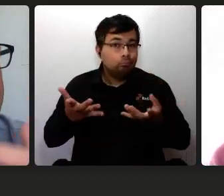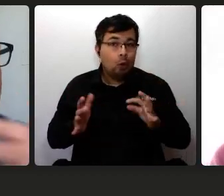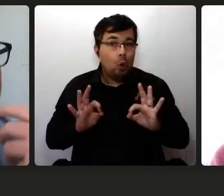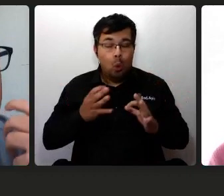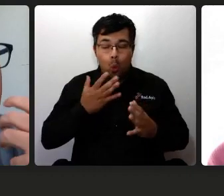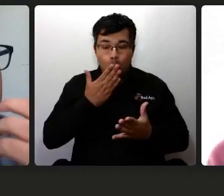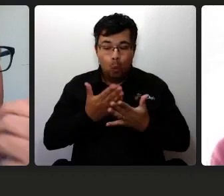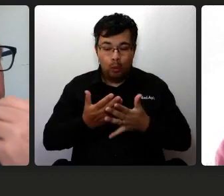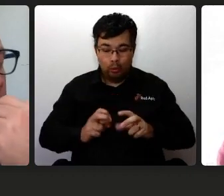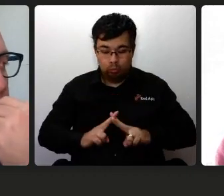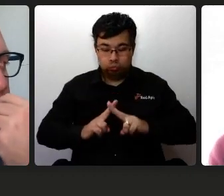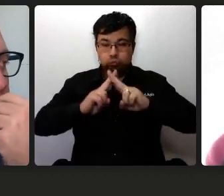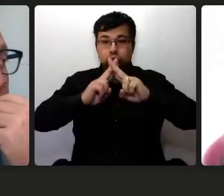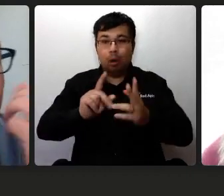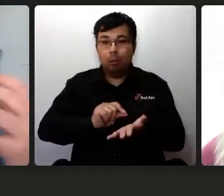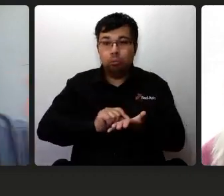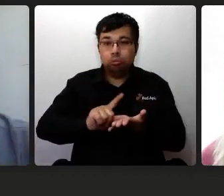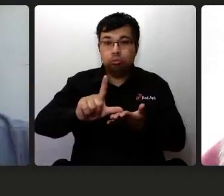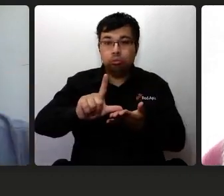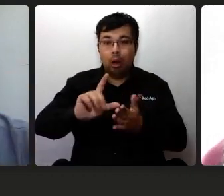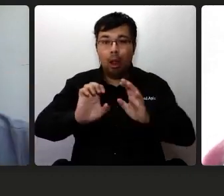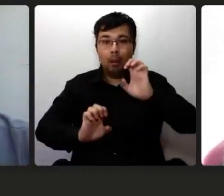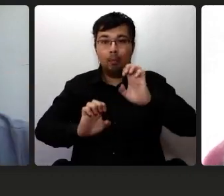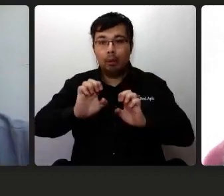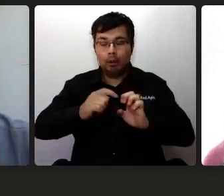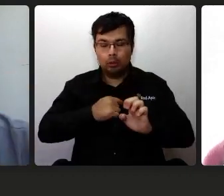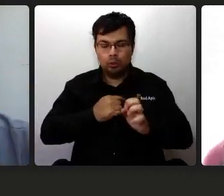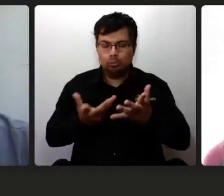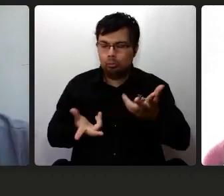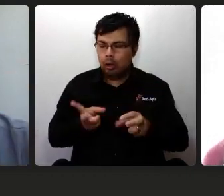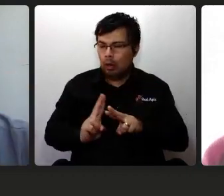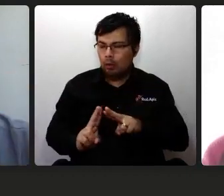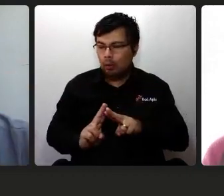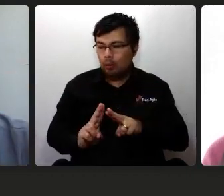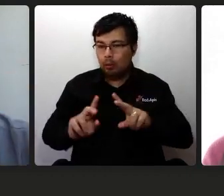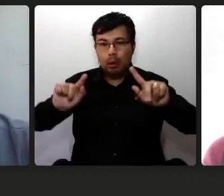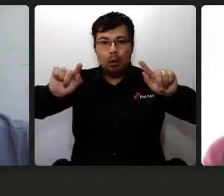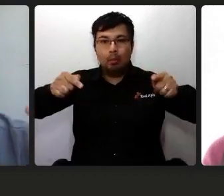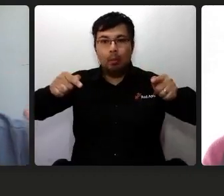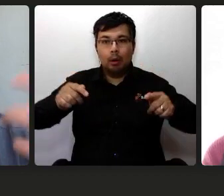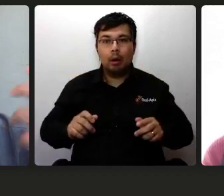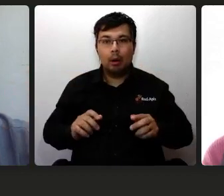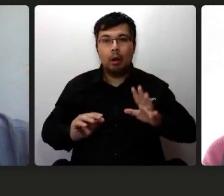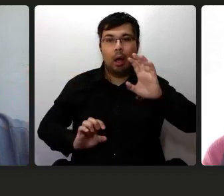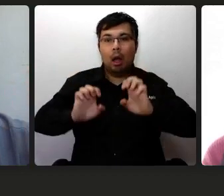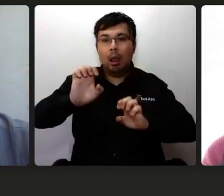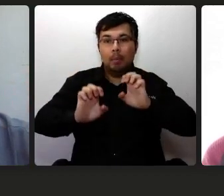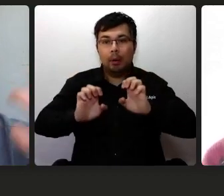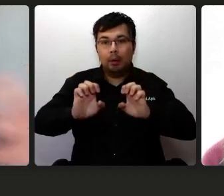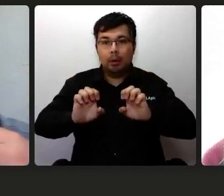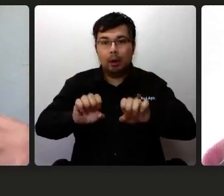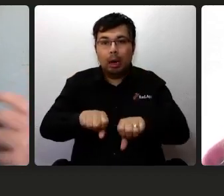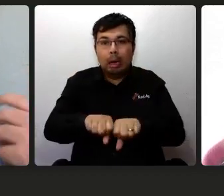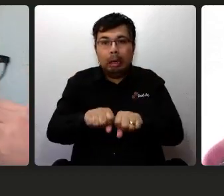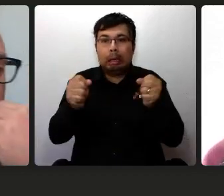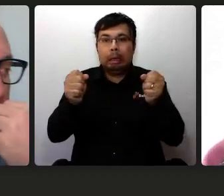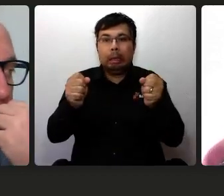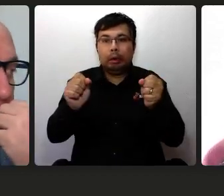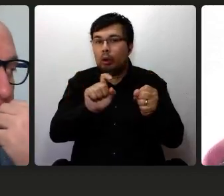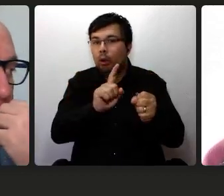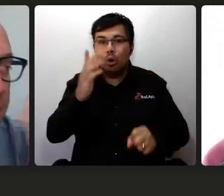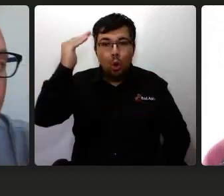armar mi empresa o a qué me voy a dedicar, y paréntesis, la mayoría de las empresas que quiebran no quiebran por no saber lo que haces, quiebran por otros